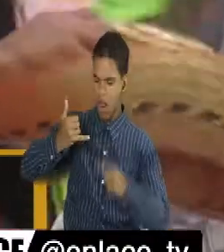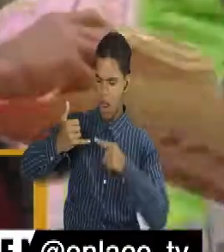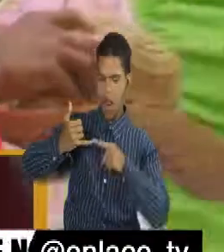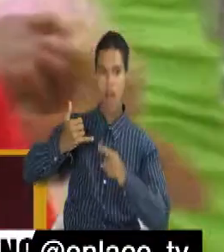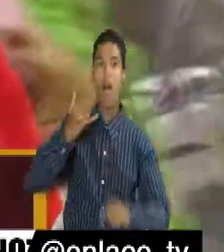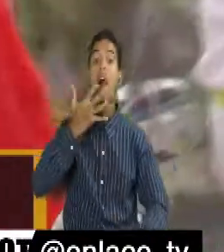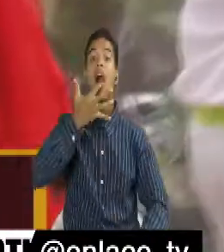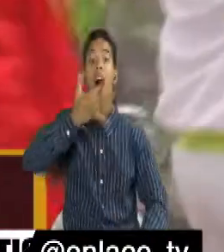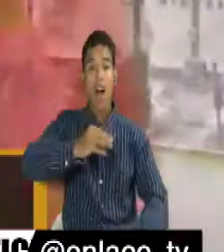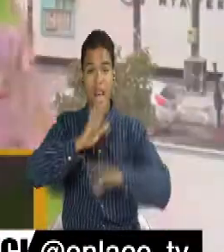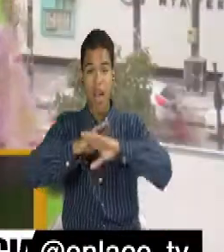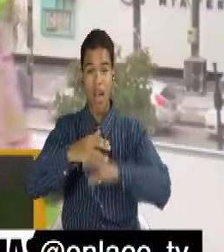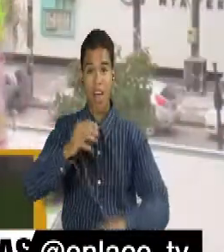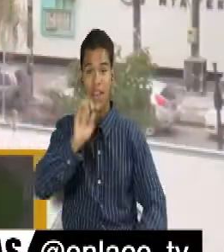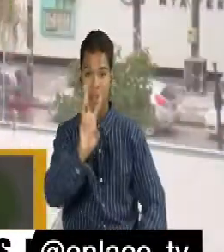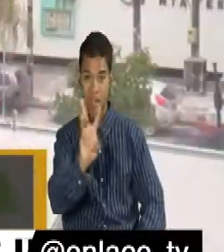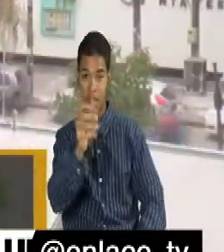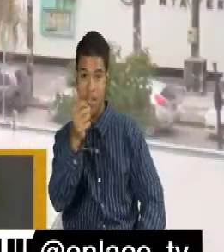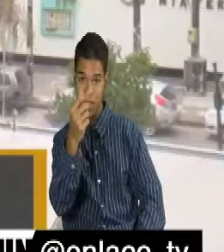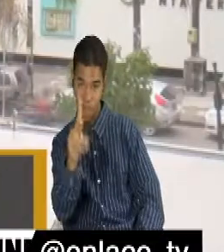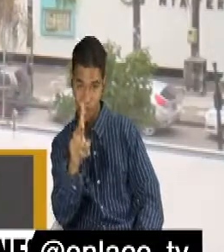decir,